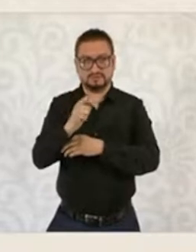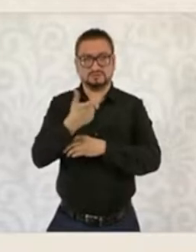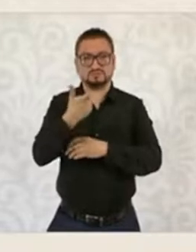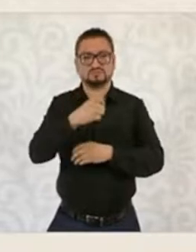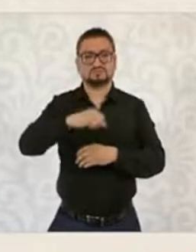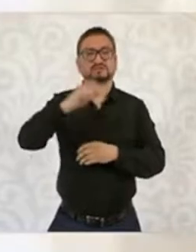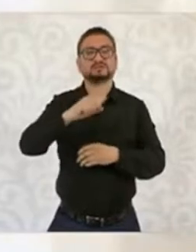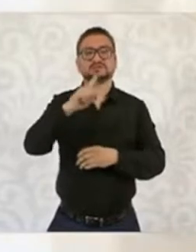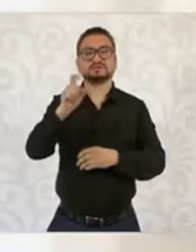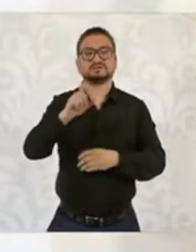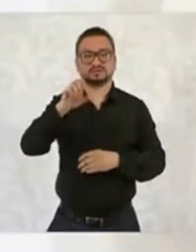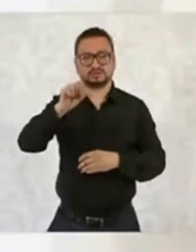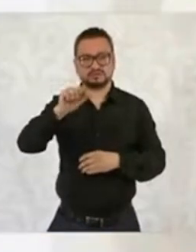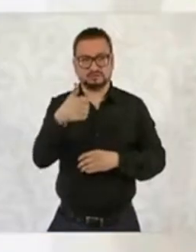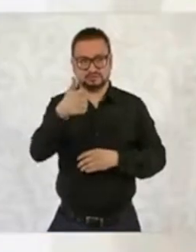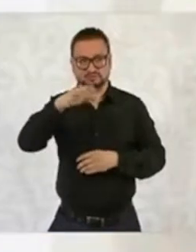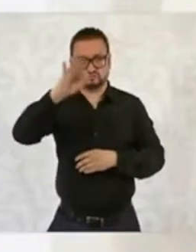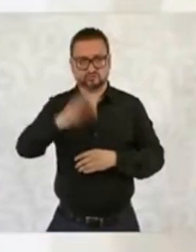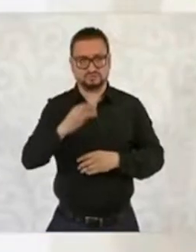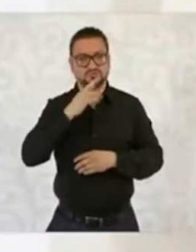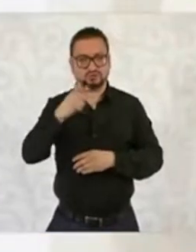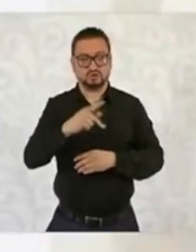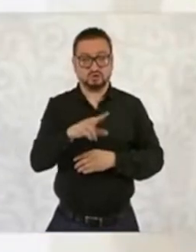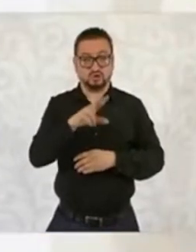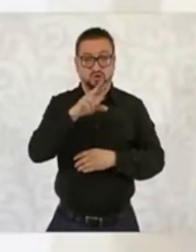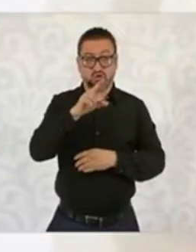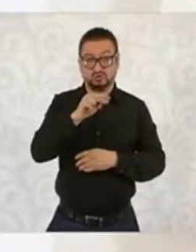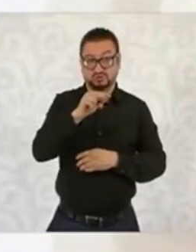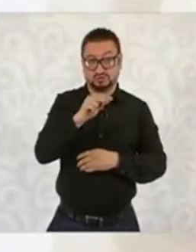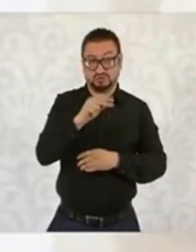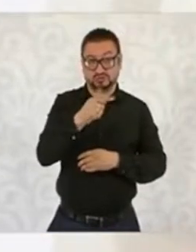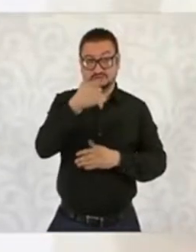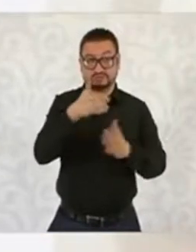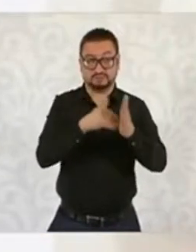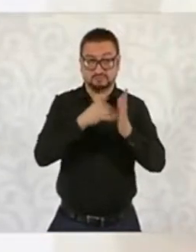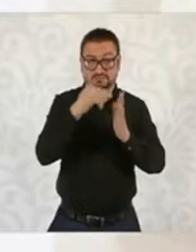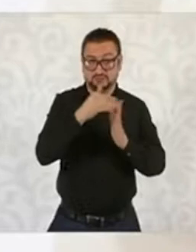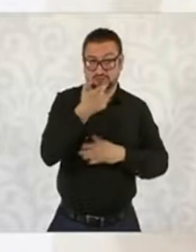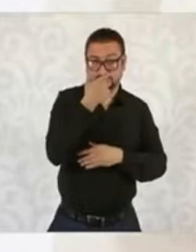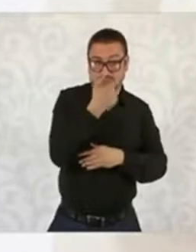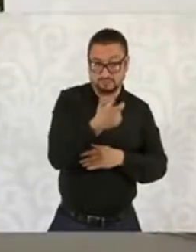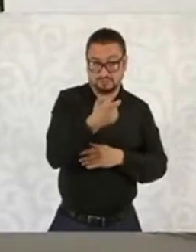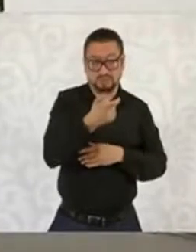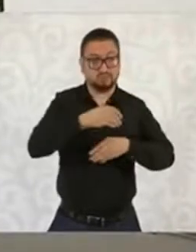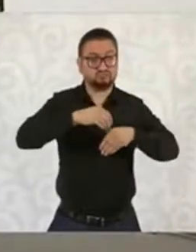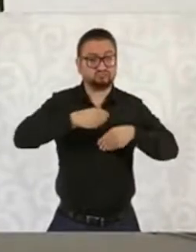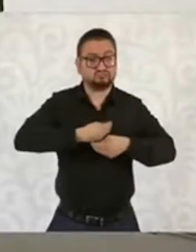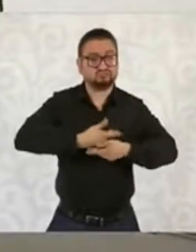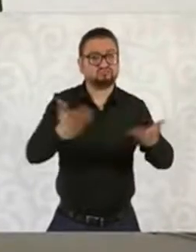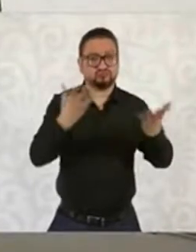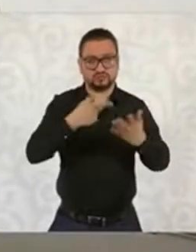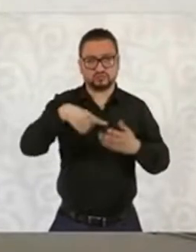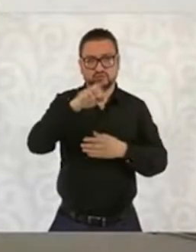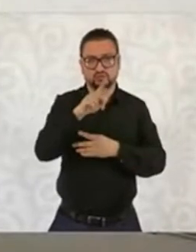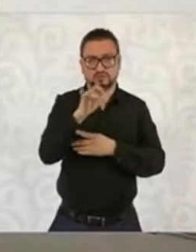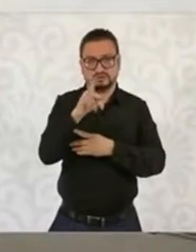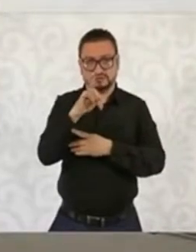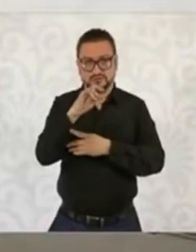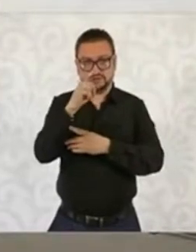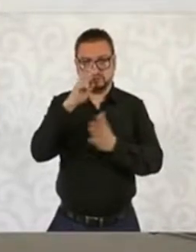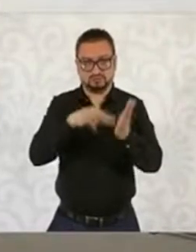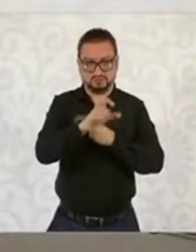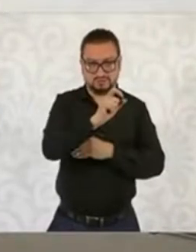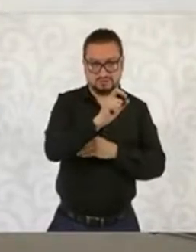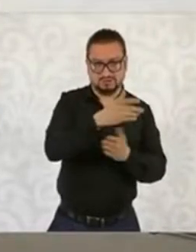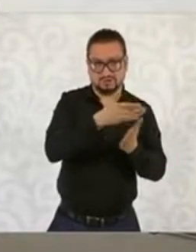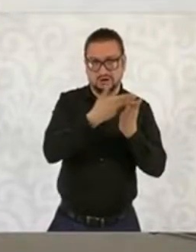166%, pasando de 87,000 millones de pesos que eran repartidos en utilidades en el año 2020 a